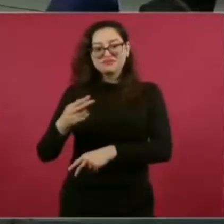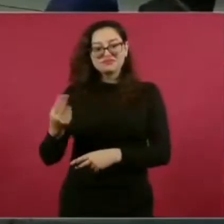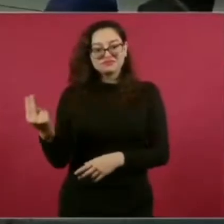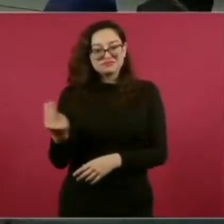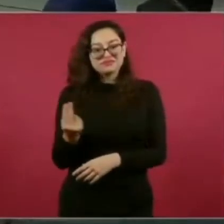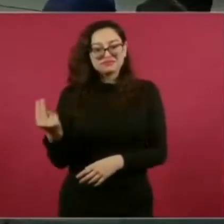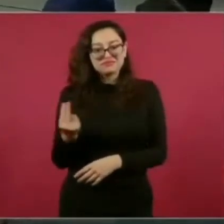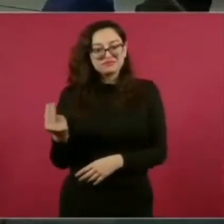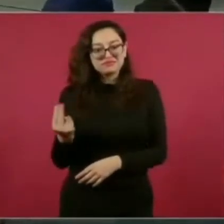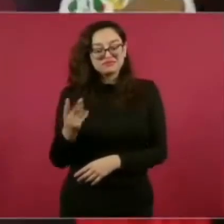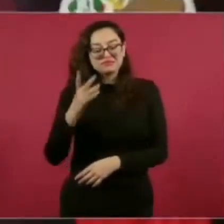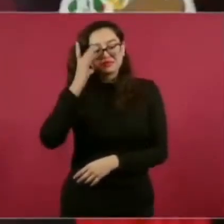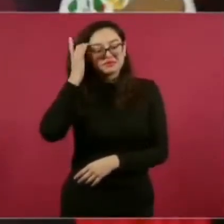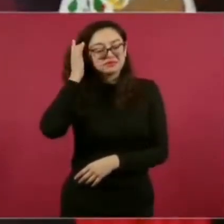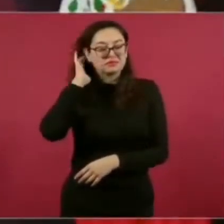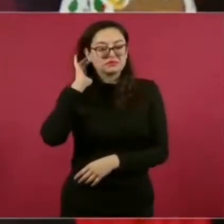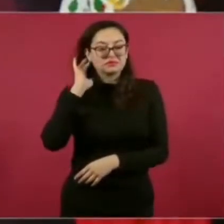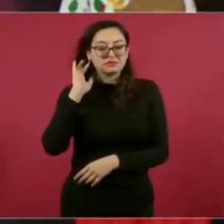Judicial.